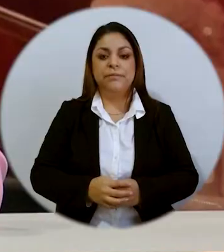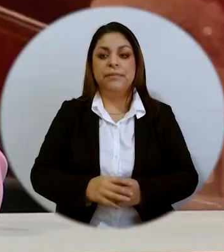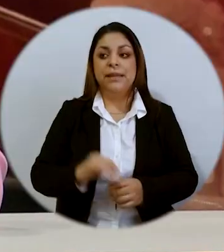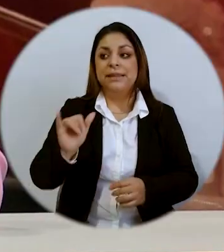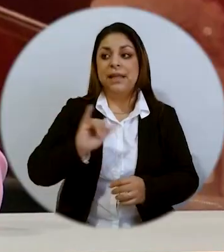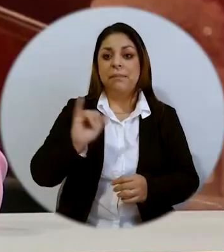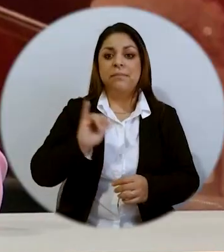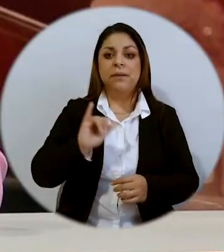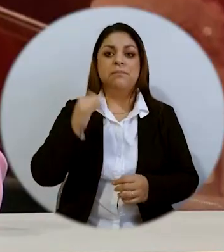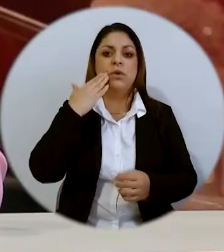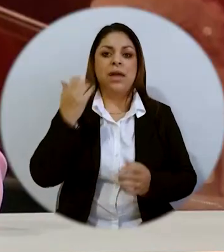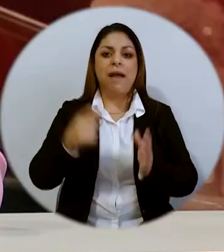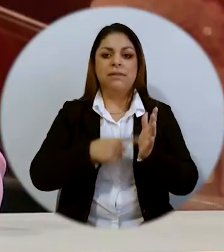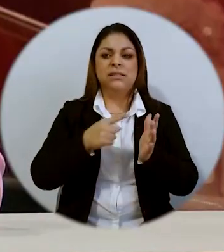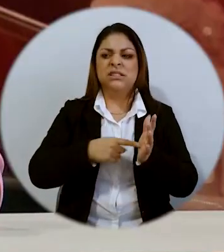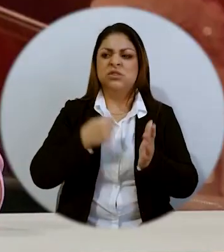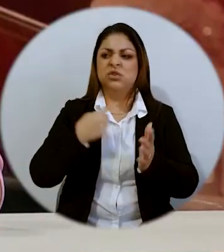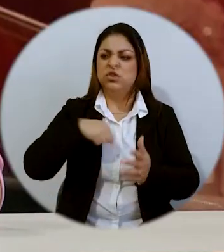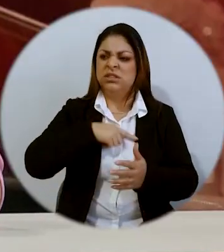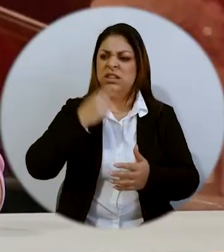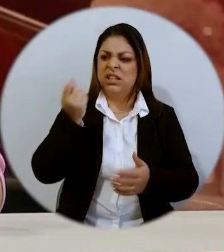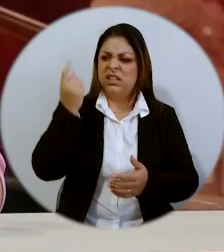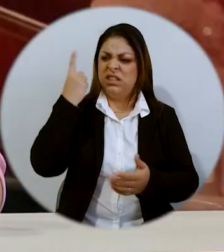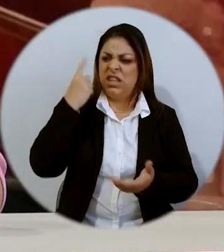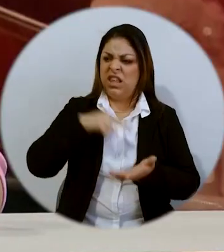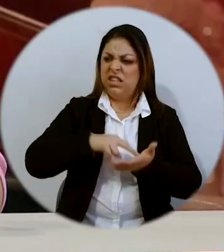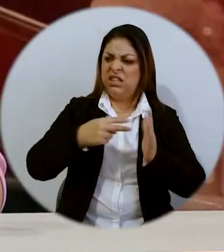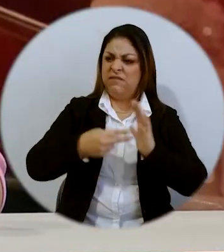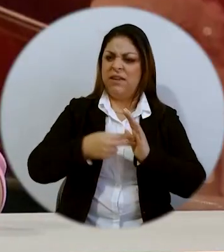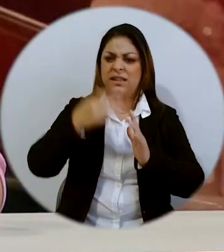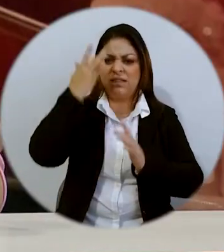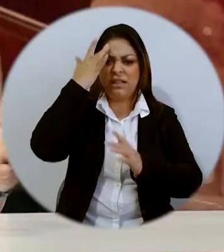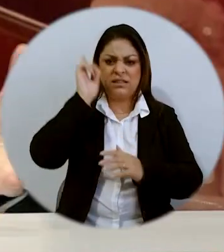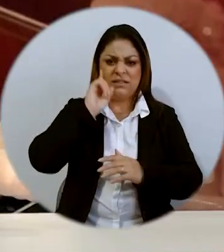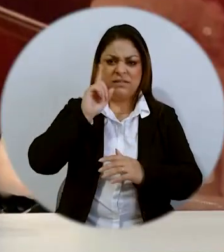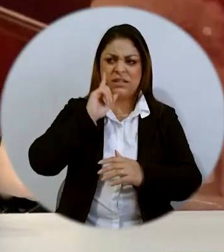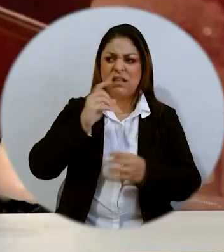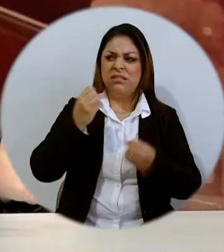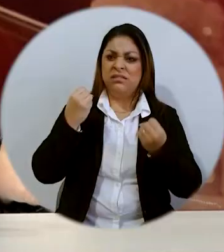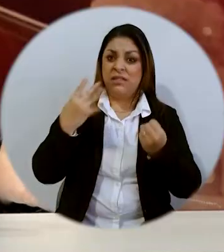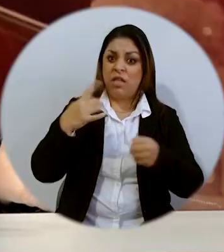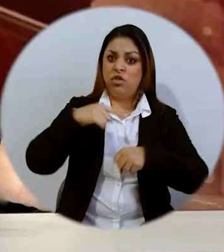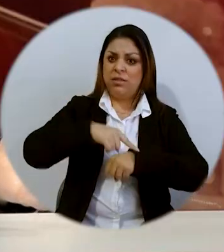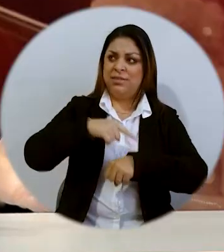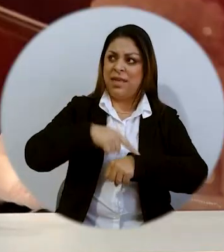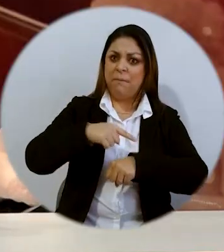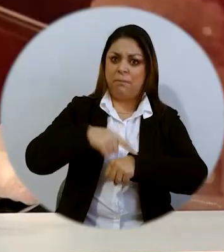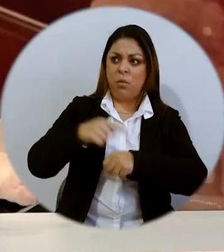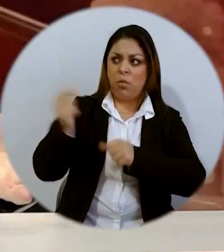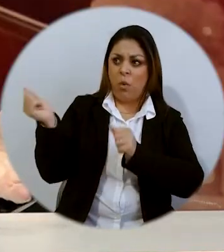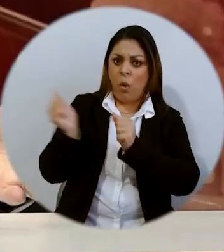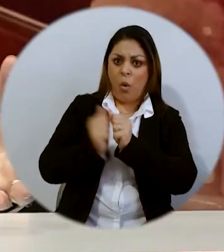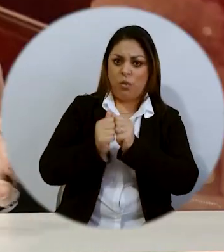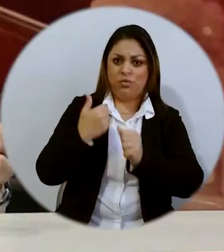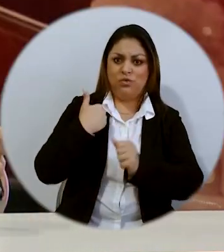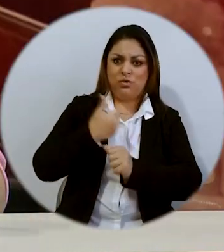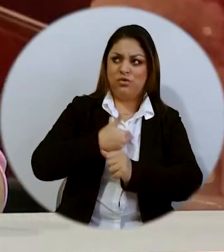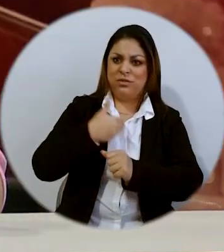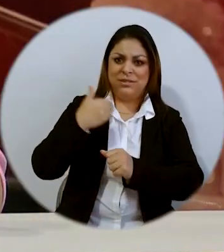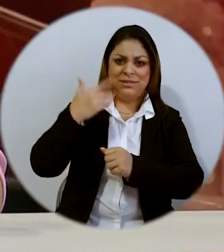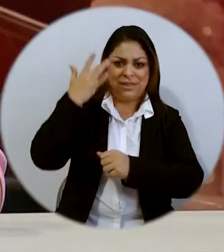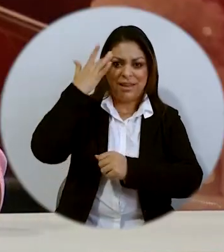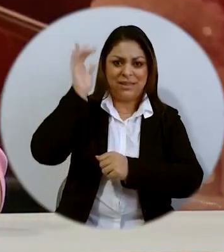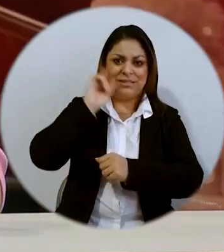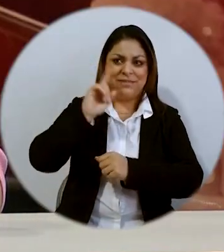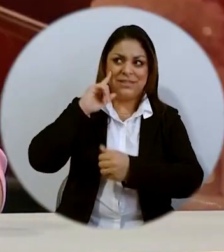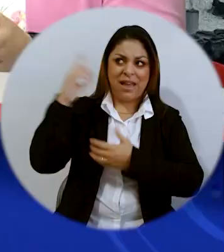cuando Maribel preguntaba, bueno, ¿y qué estamos entendiendo por inteligencia artificial y que tiene tanto tiempo de estar entre nosotros? Hay un